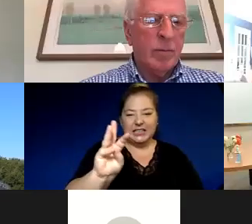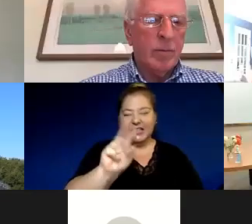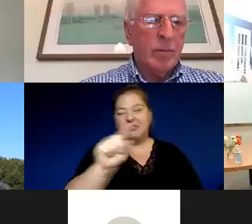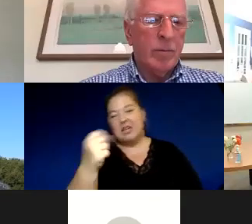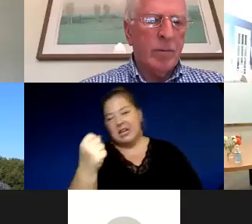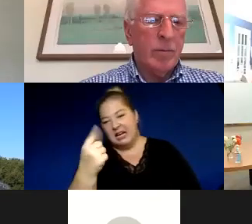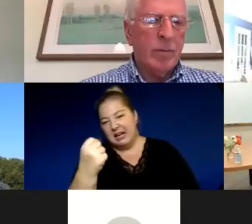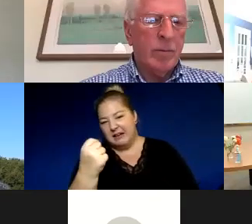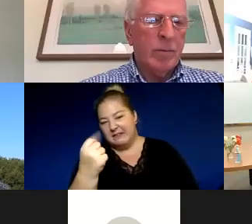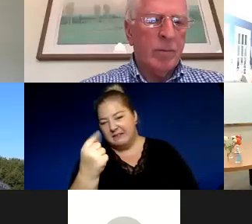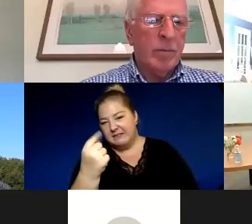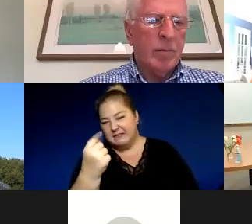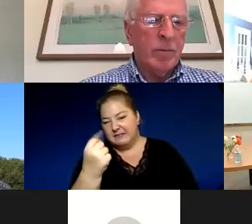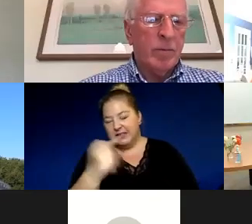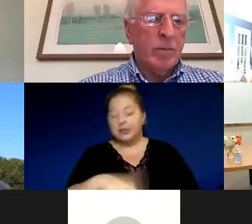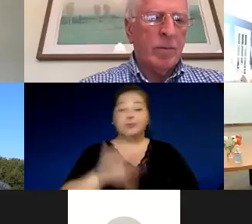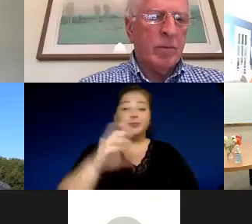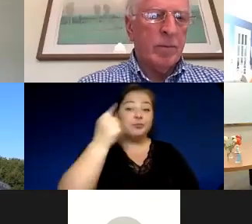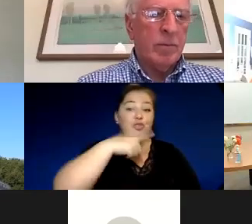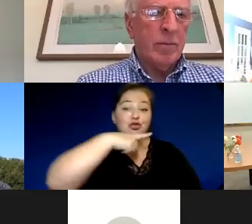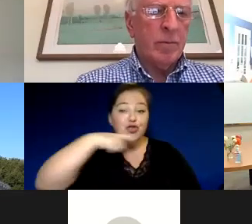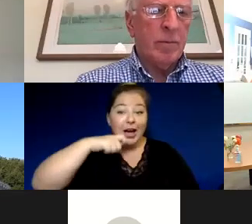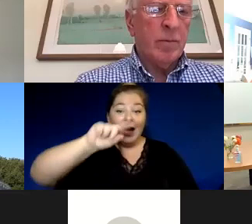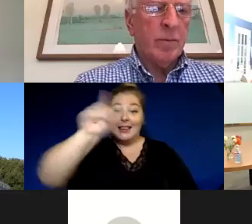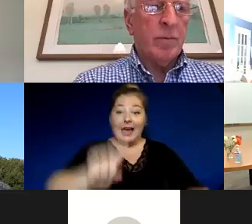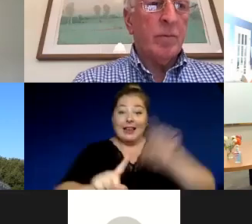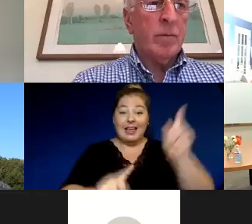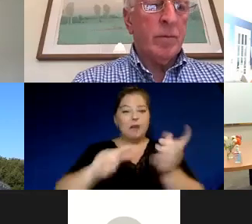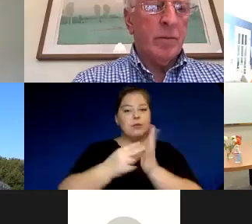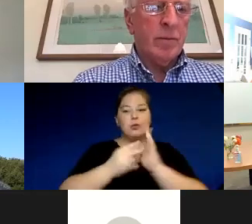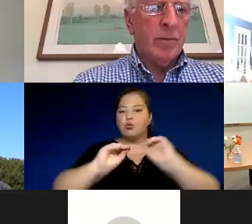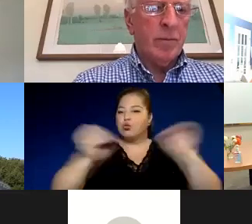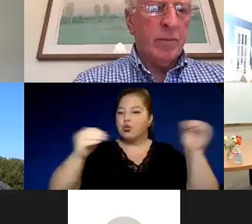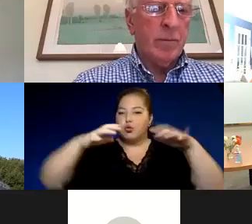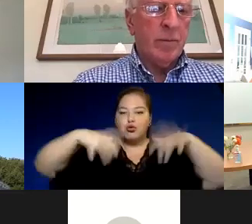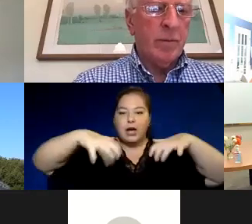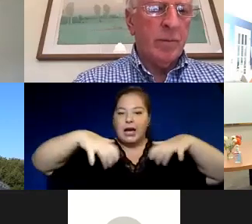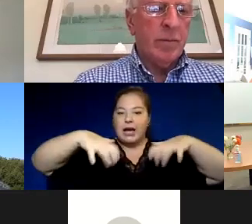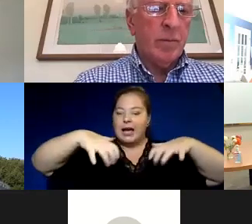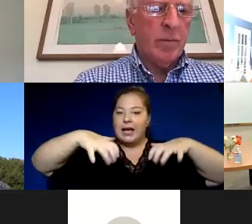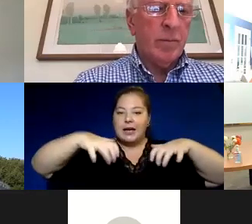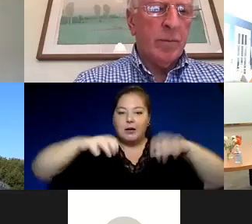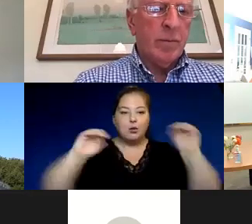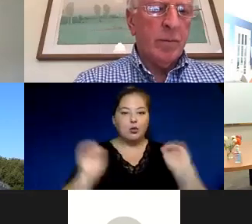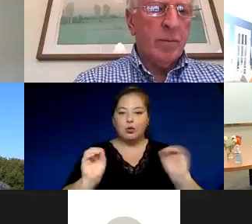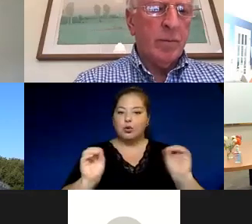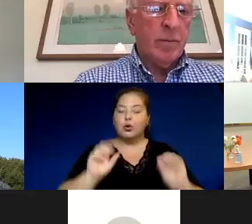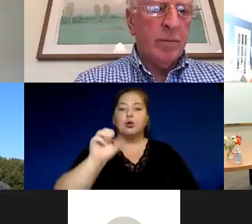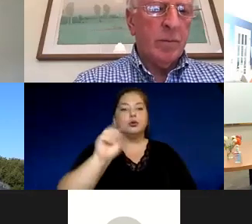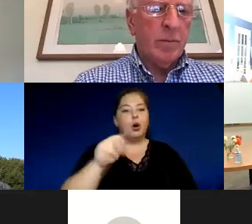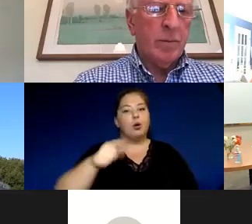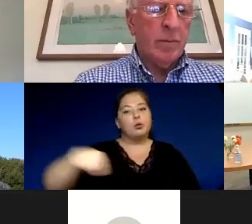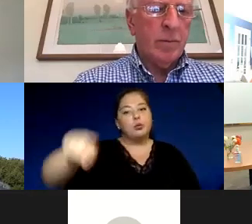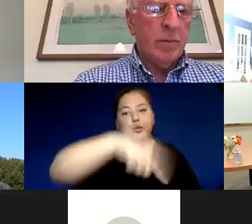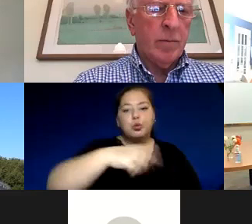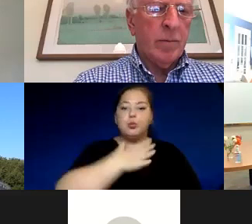Entonces, hemos mejorado los recursos o el personal para asegurar de poder responder rápidamente a cualquier incendio nuevo fuera de